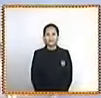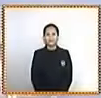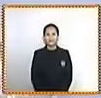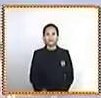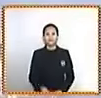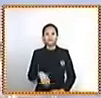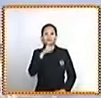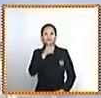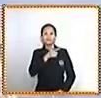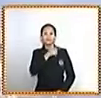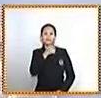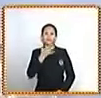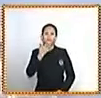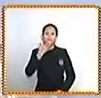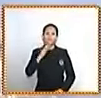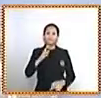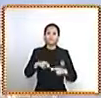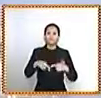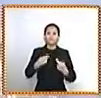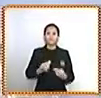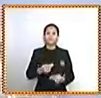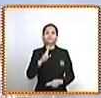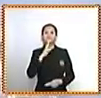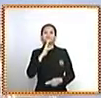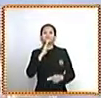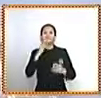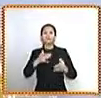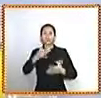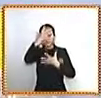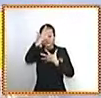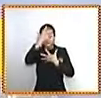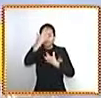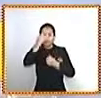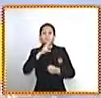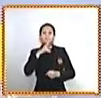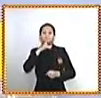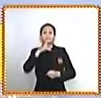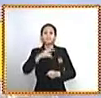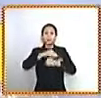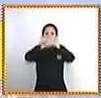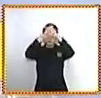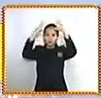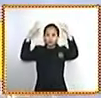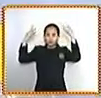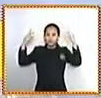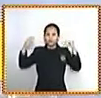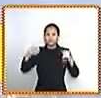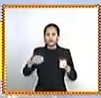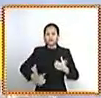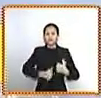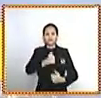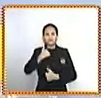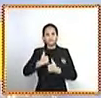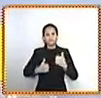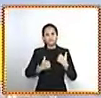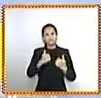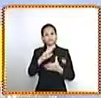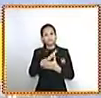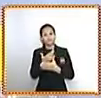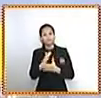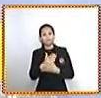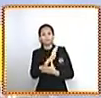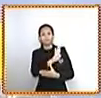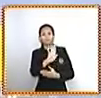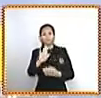En Loto tenemos la suerte de premiar a miles de hondureños que han confiado y han convertido sus sueños en realidad. Qué alegría ser quienes lleve la suerte hasta